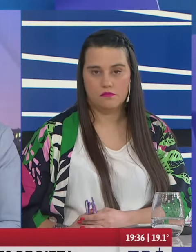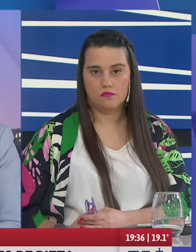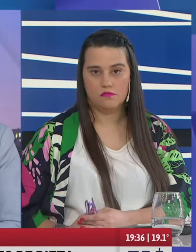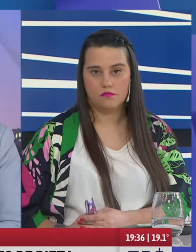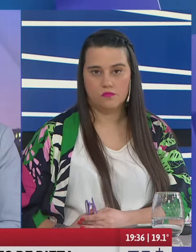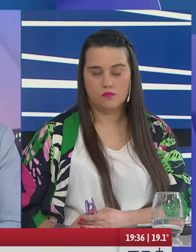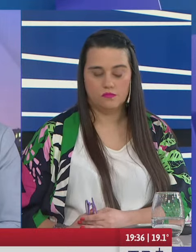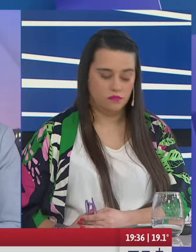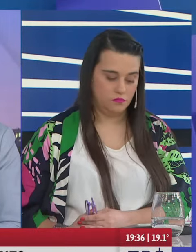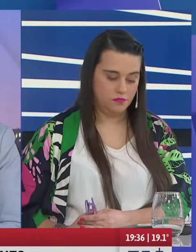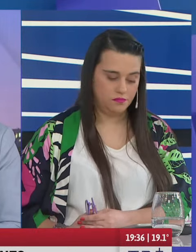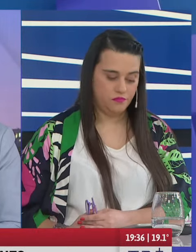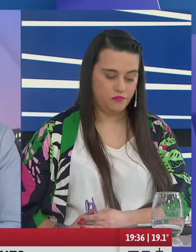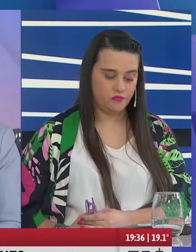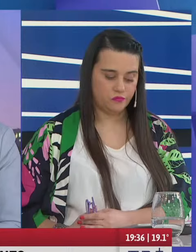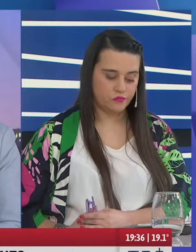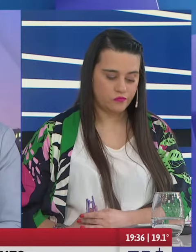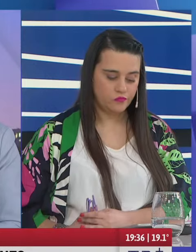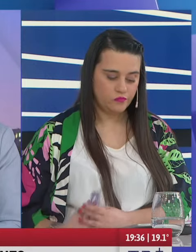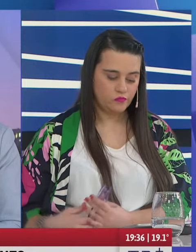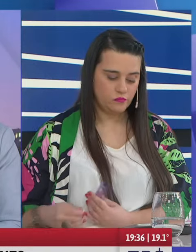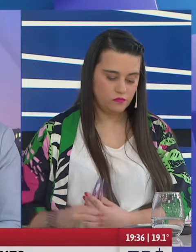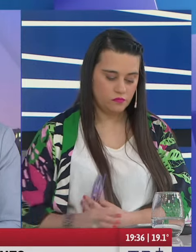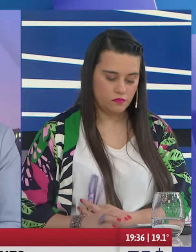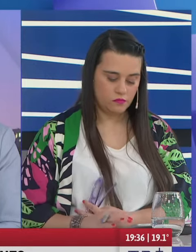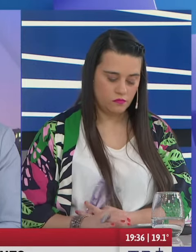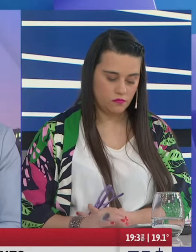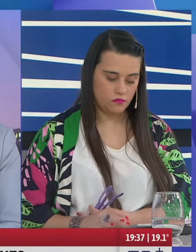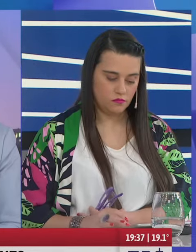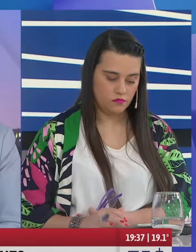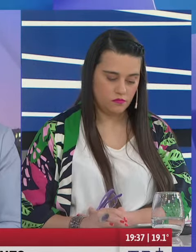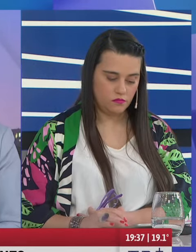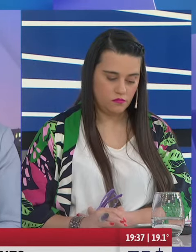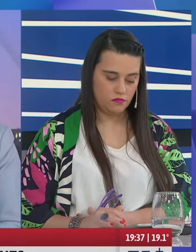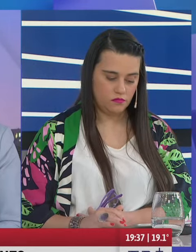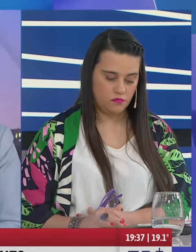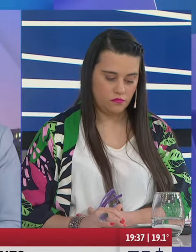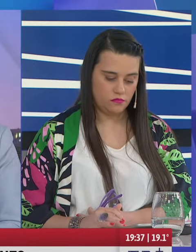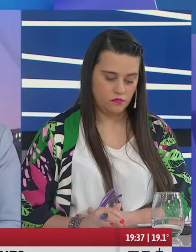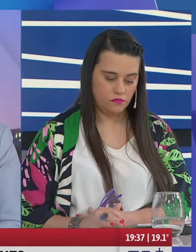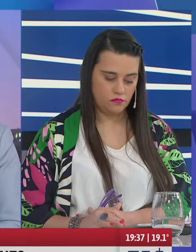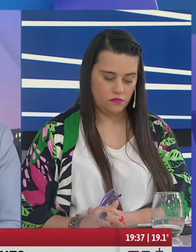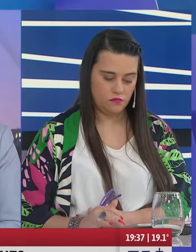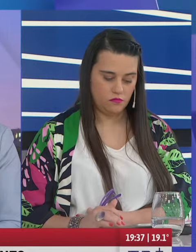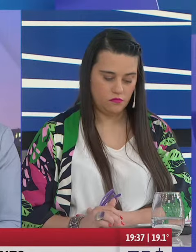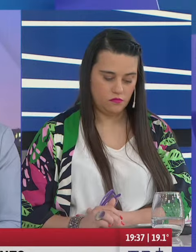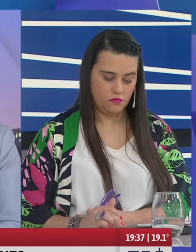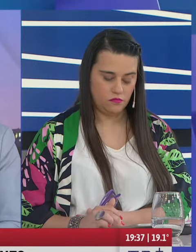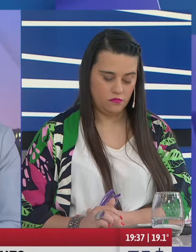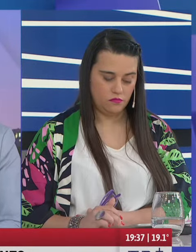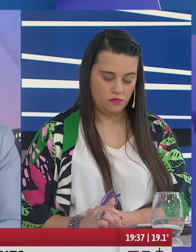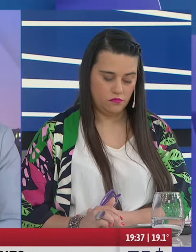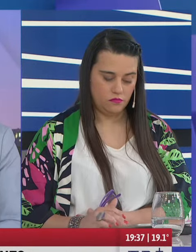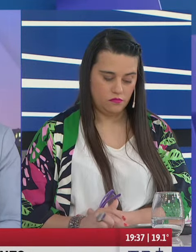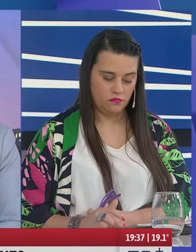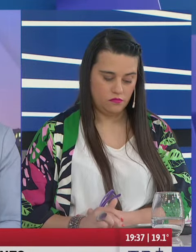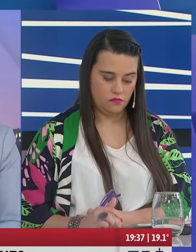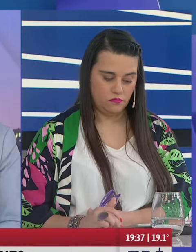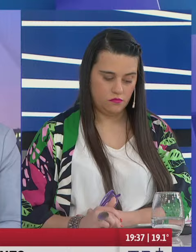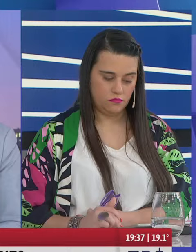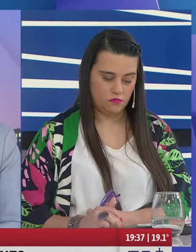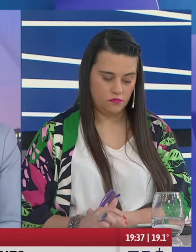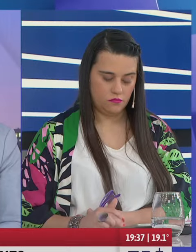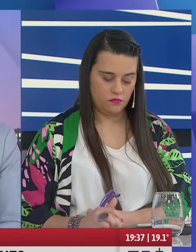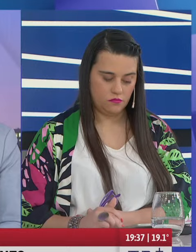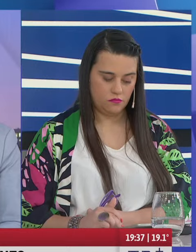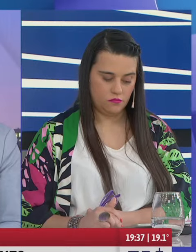Yo creo que la sociedad, la mayor indignación por parte de la sociedad, y lo digo francamente porque lo veo en la calle, es que yo me